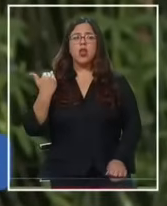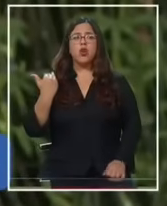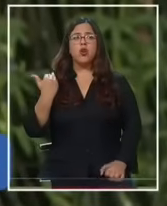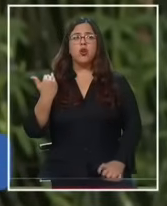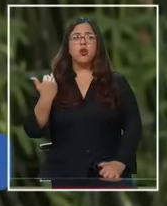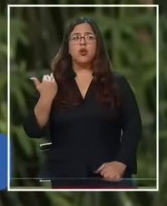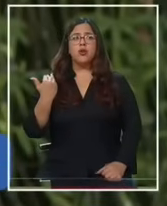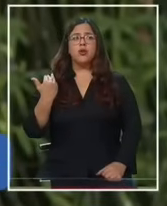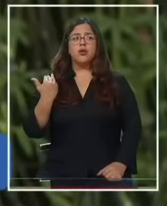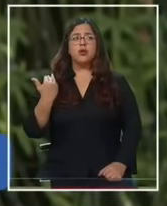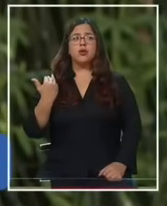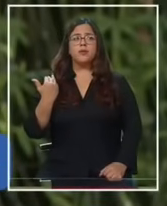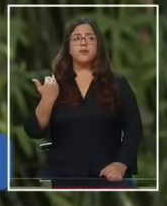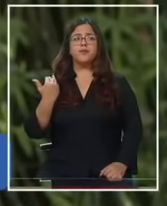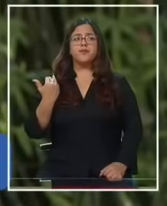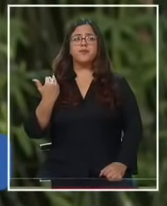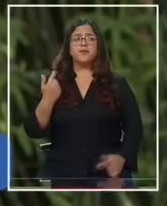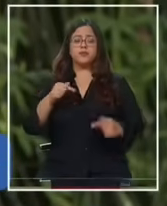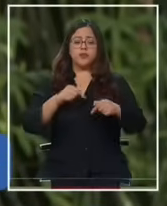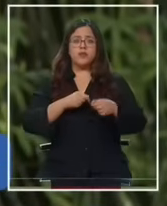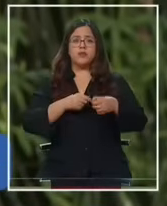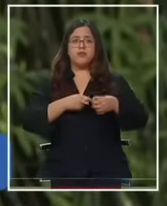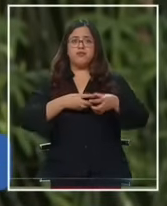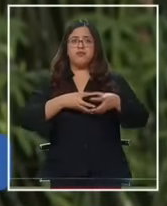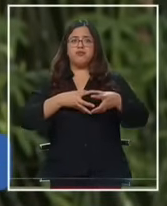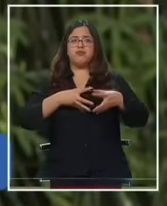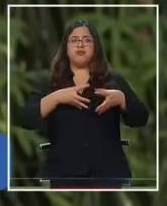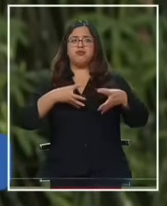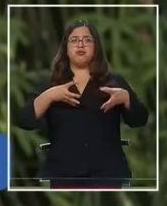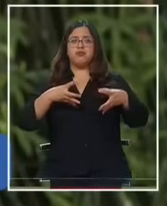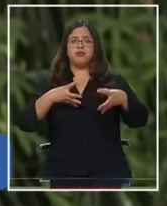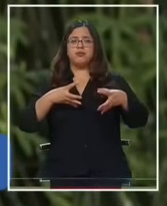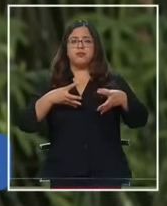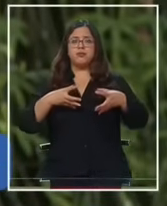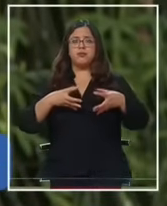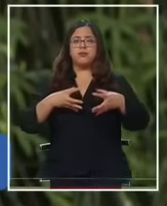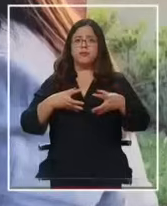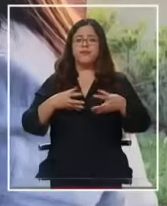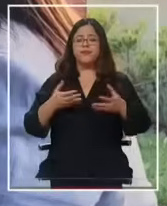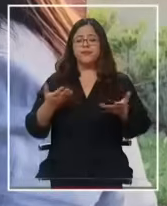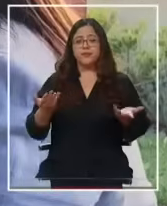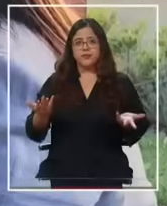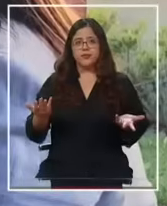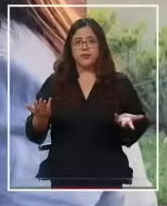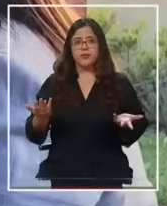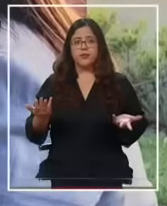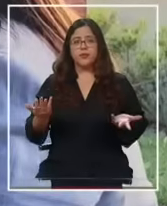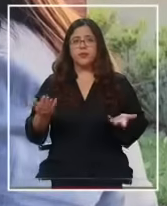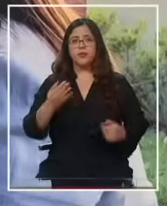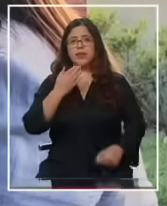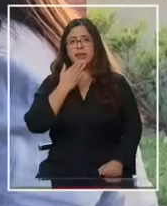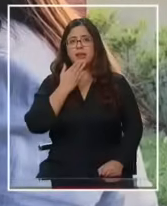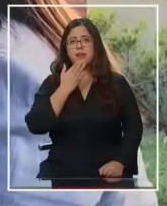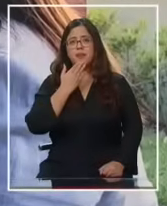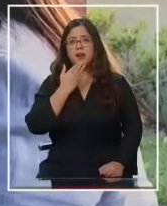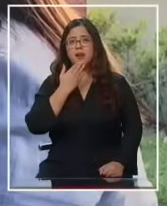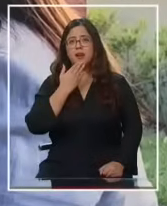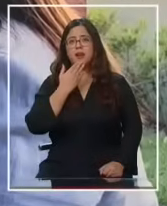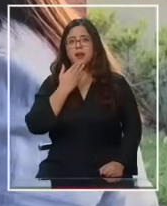y el tumor ha crecido más de un centímetro por lado y además ya está